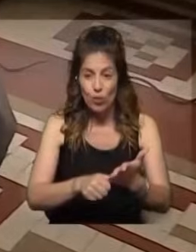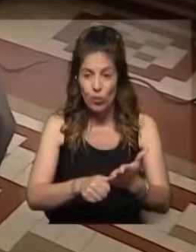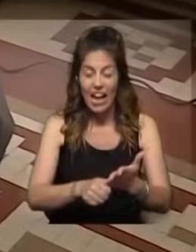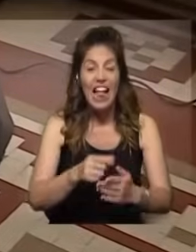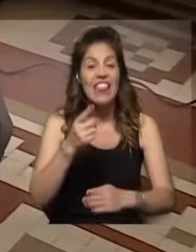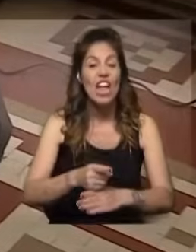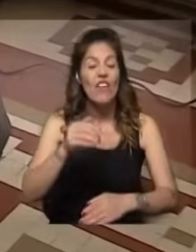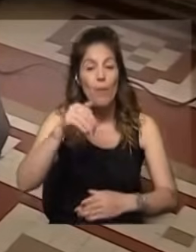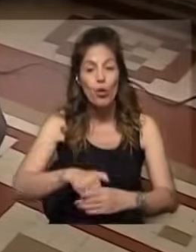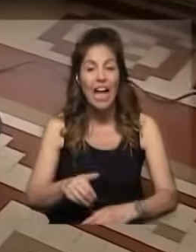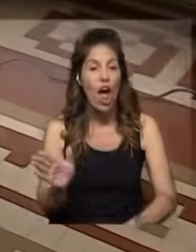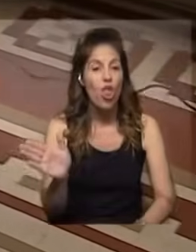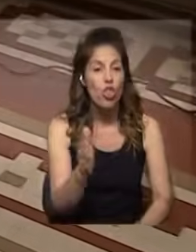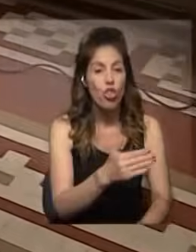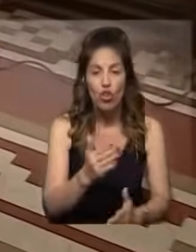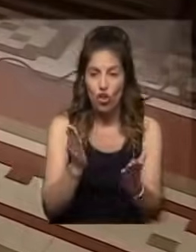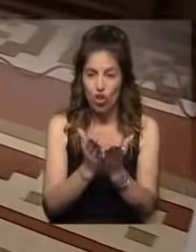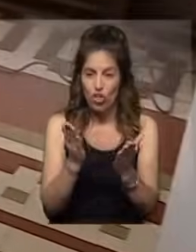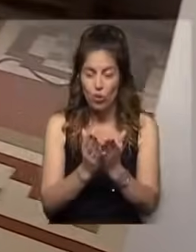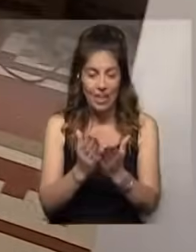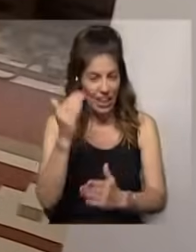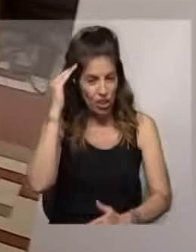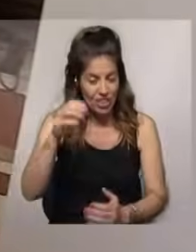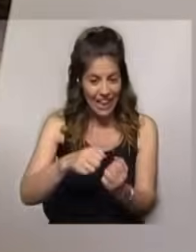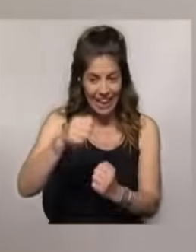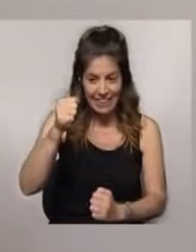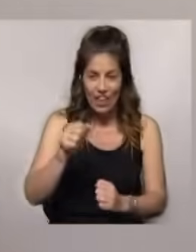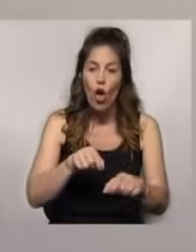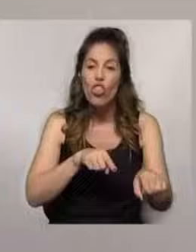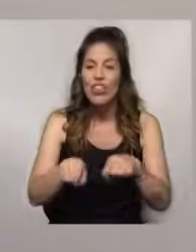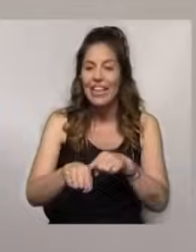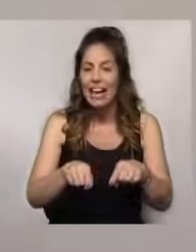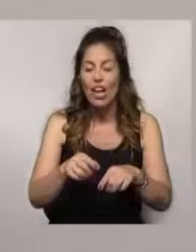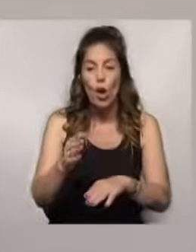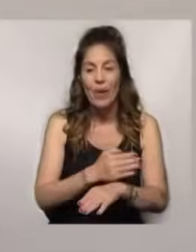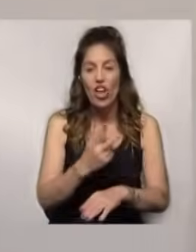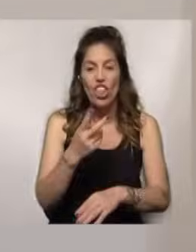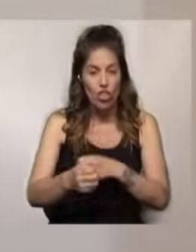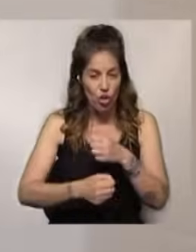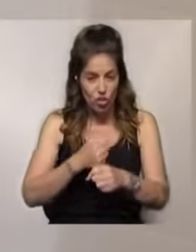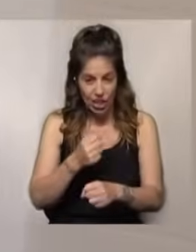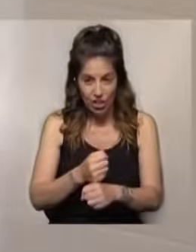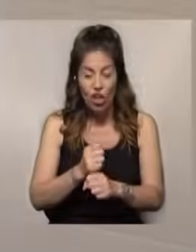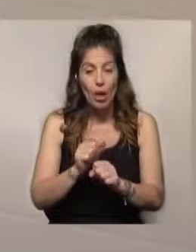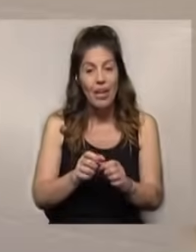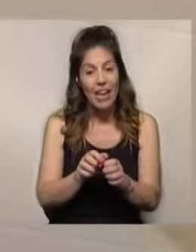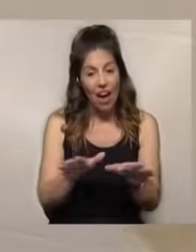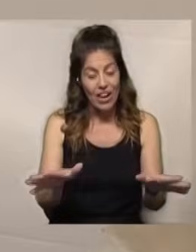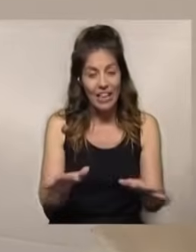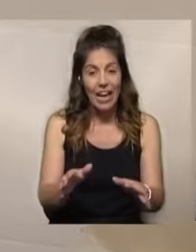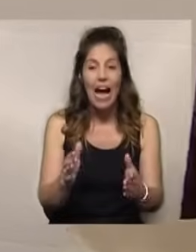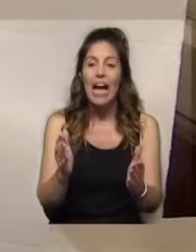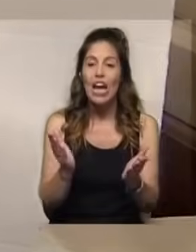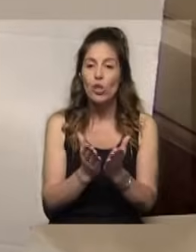votar todas y todos los estudiantes docentes y egresados de carreras con no menos de 2 años lo que también abarca al alumnado que